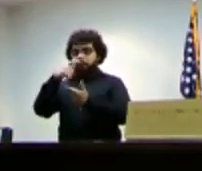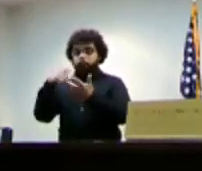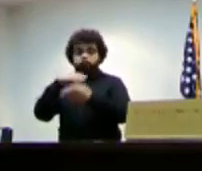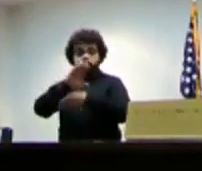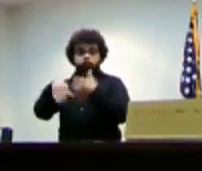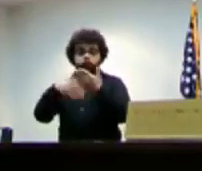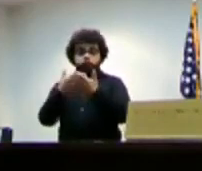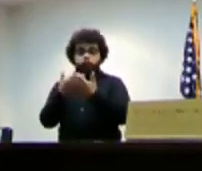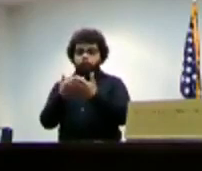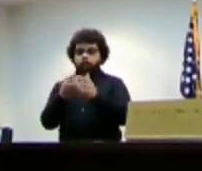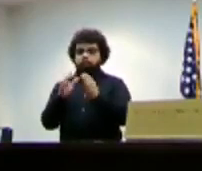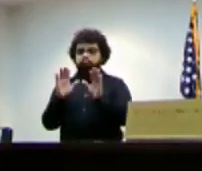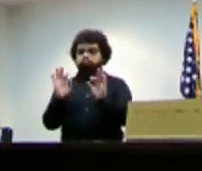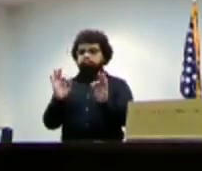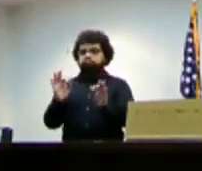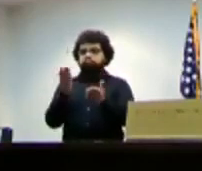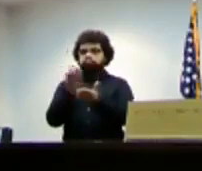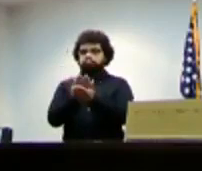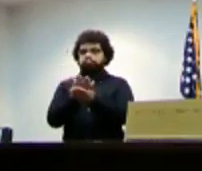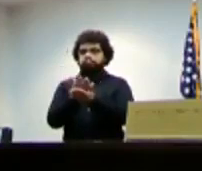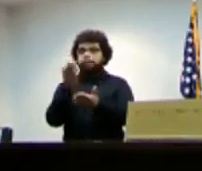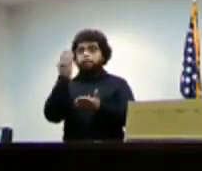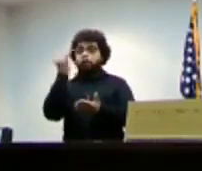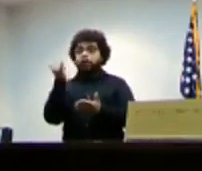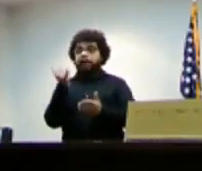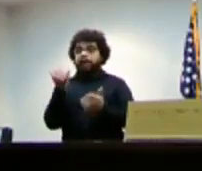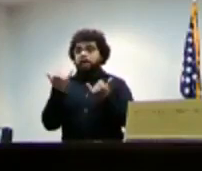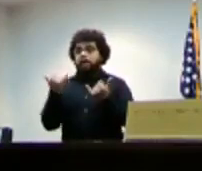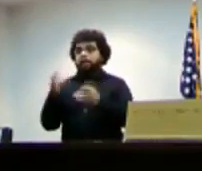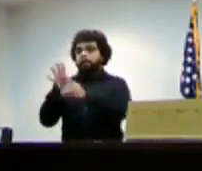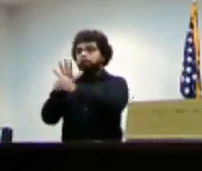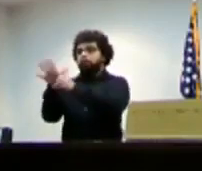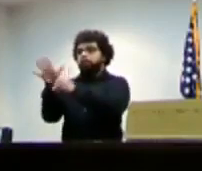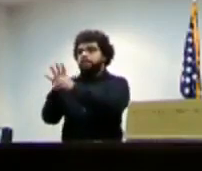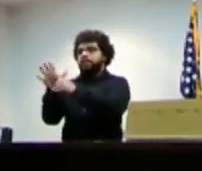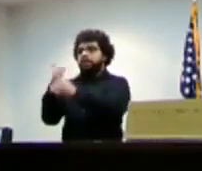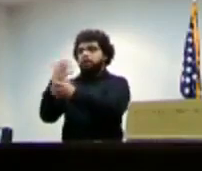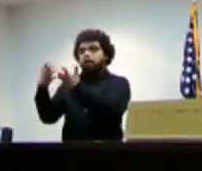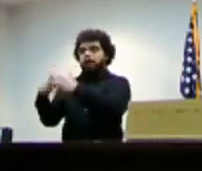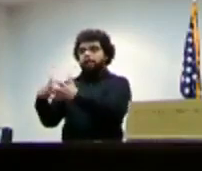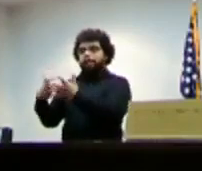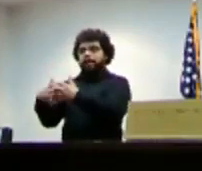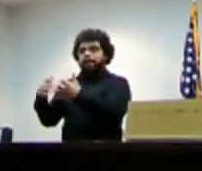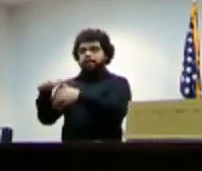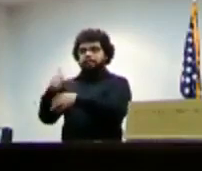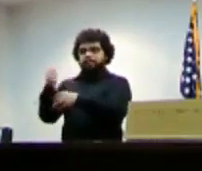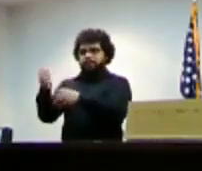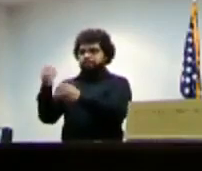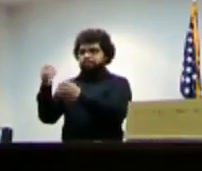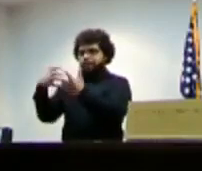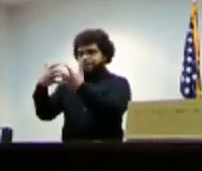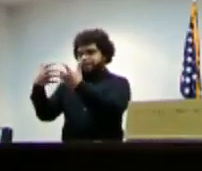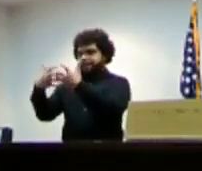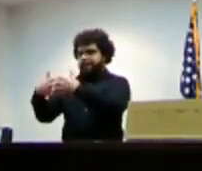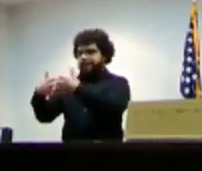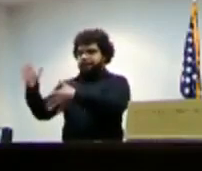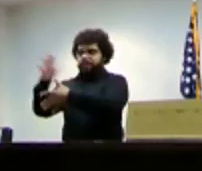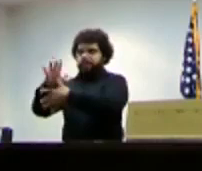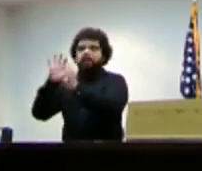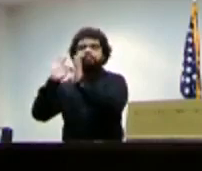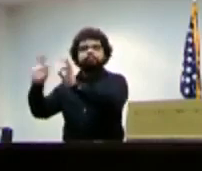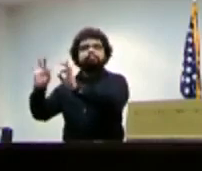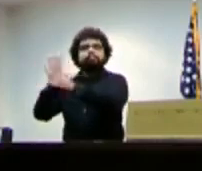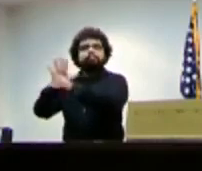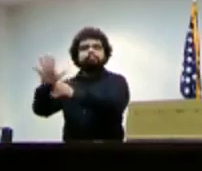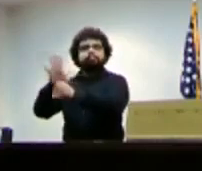servicio porque tenemos suficiente capacidad generatriz con las plantas principales. Y ahora mismo pues